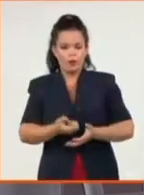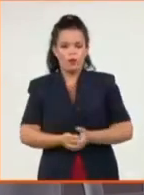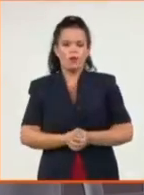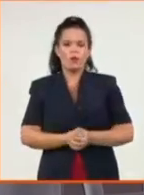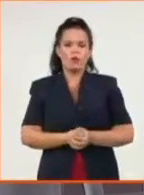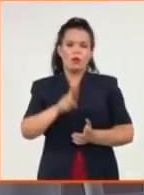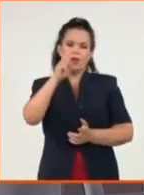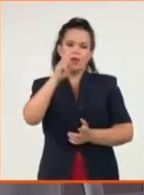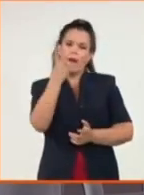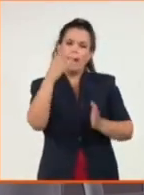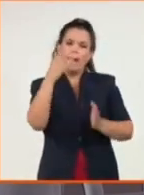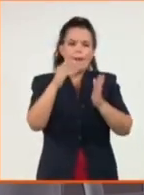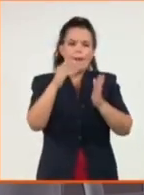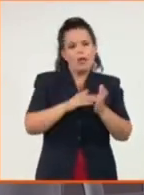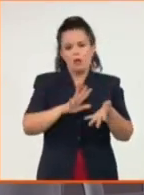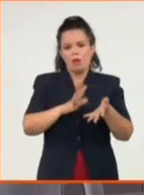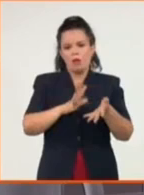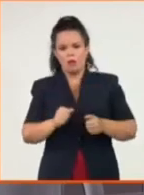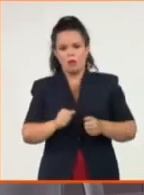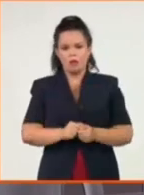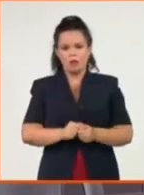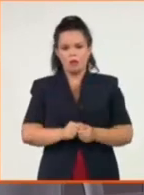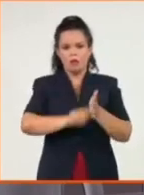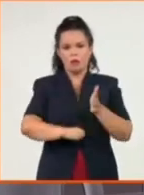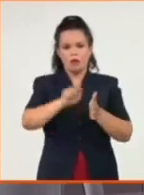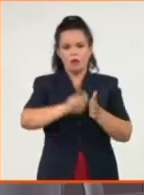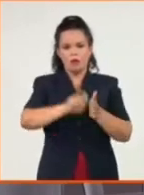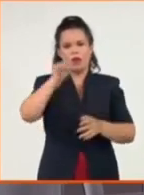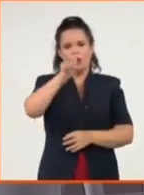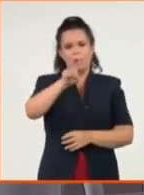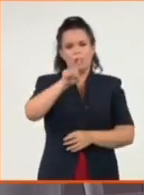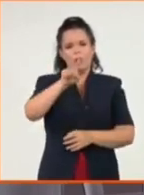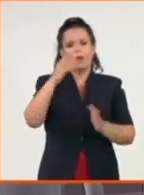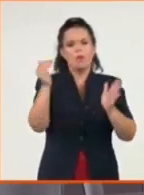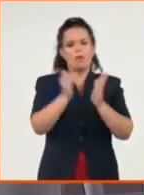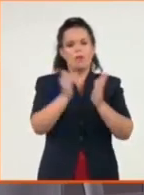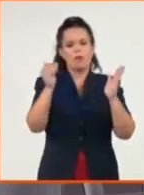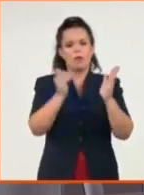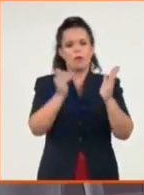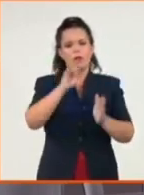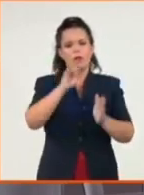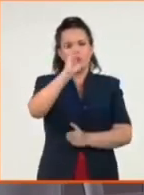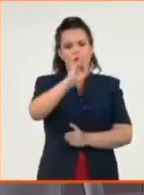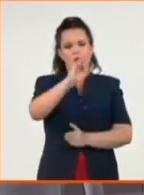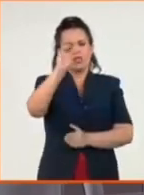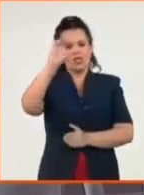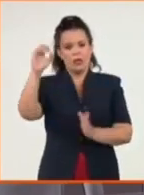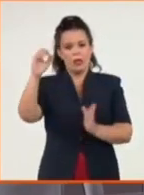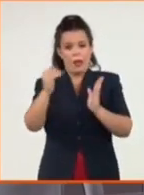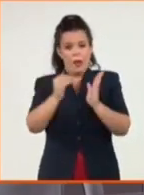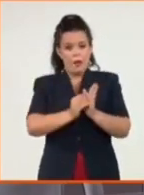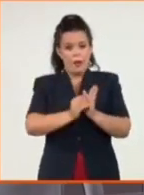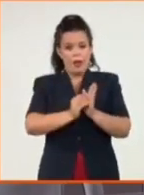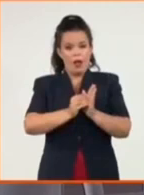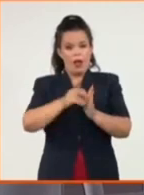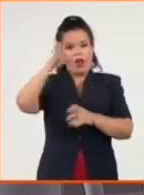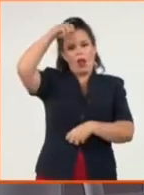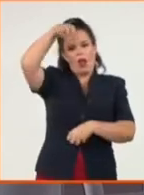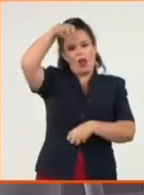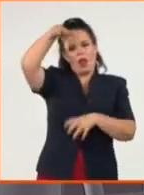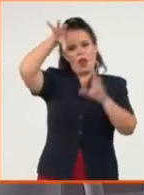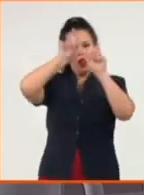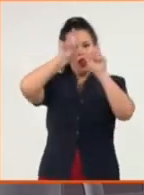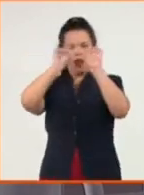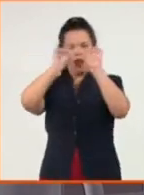proyectado la fabricación de 1700 de 1.700.000 lámparas led también para ser ubicadas también en este tipo de tiendas